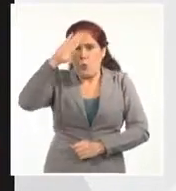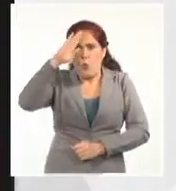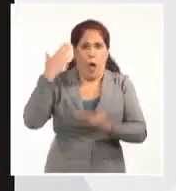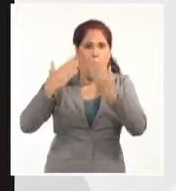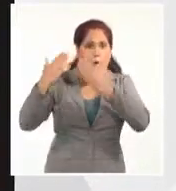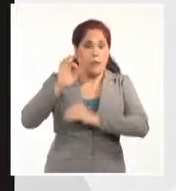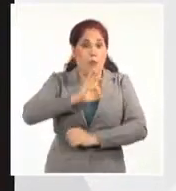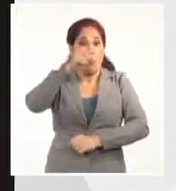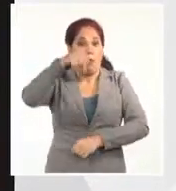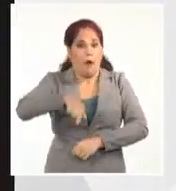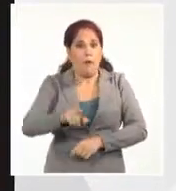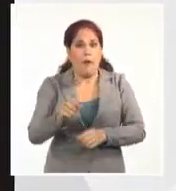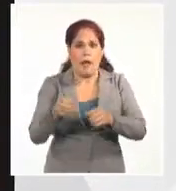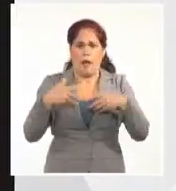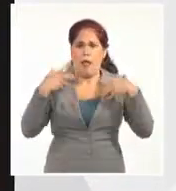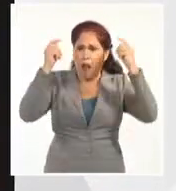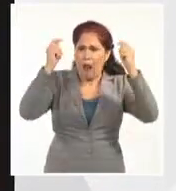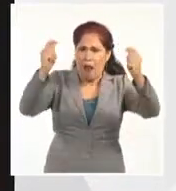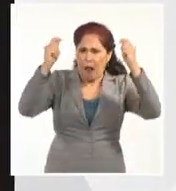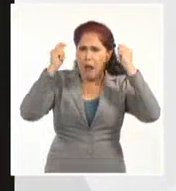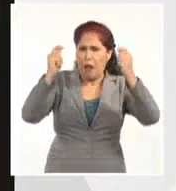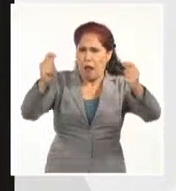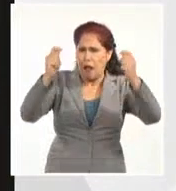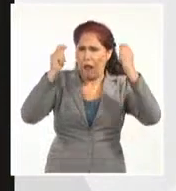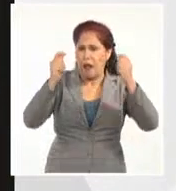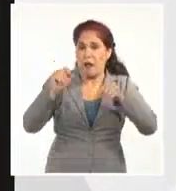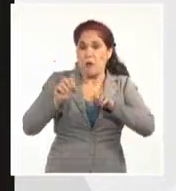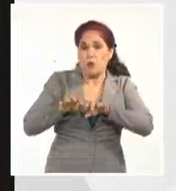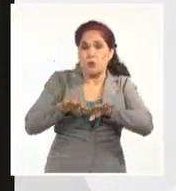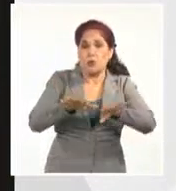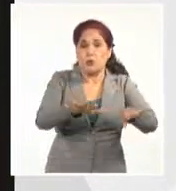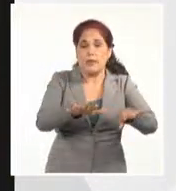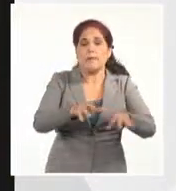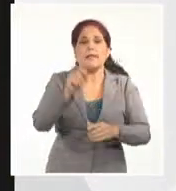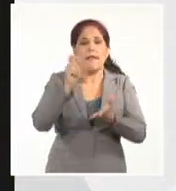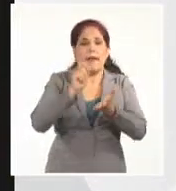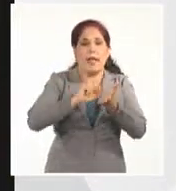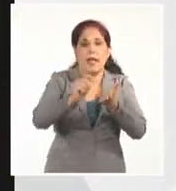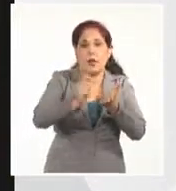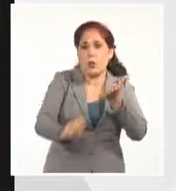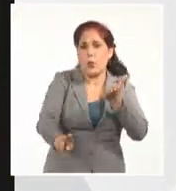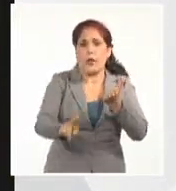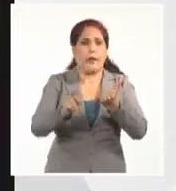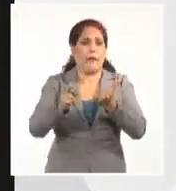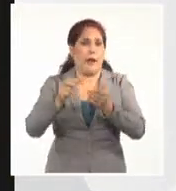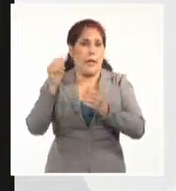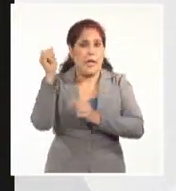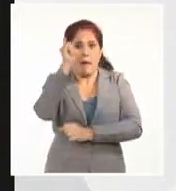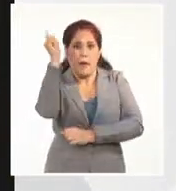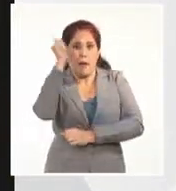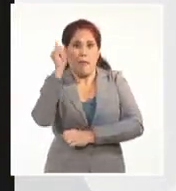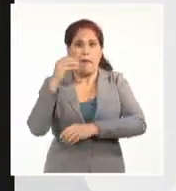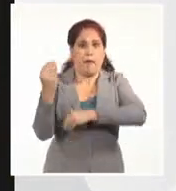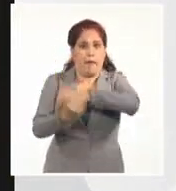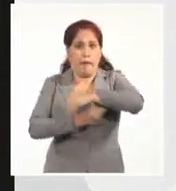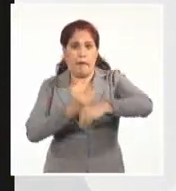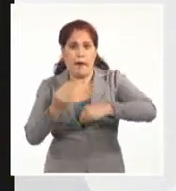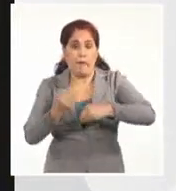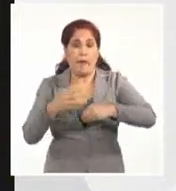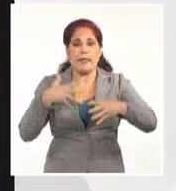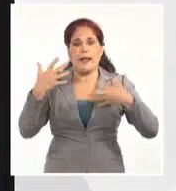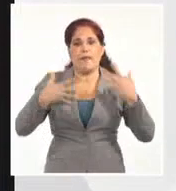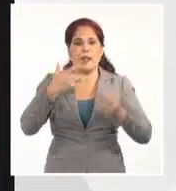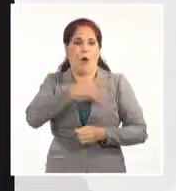tercera fase es cuando se empezaron a ver más vídeos o imágenes manipuladas, por ejemplo, la celebración de